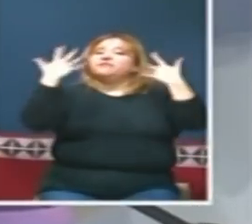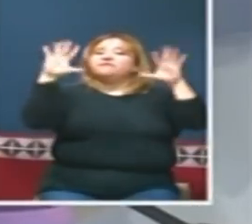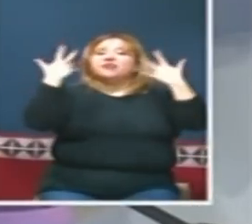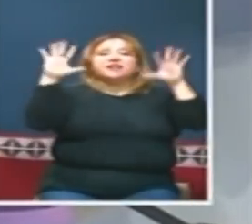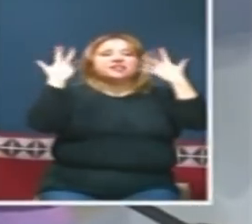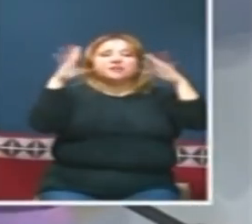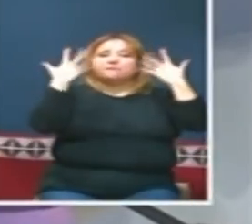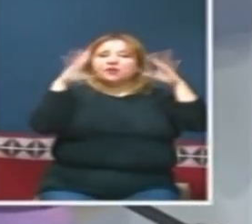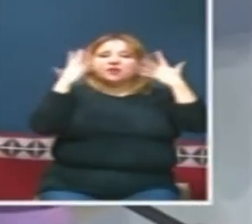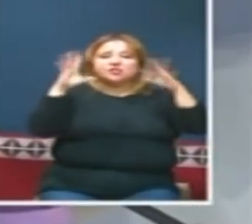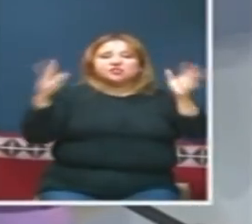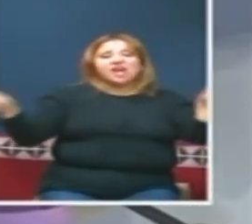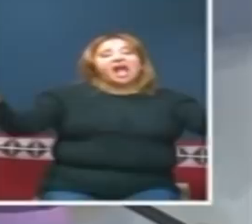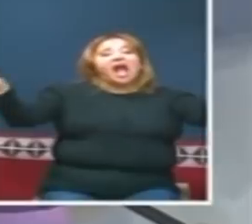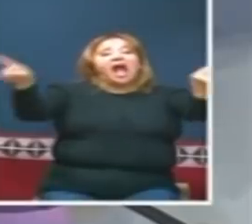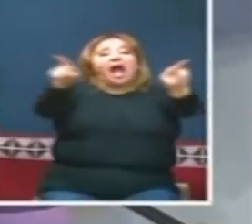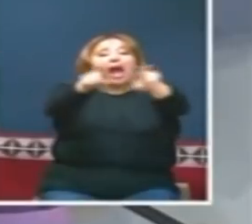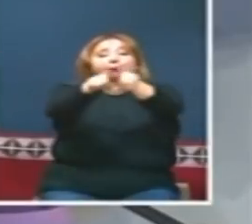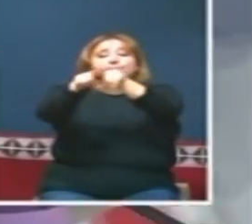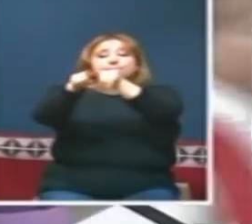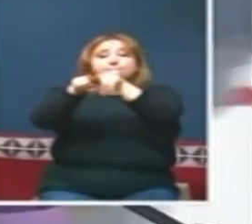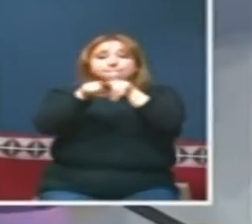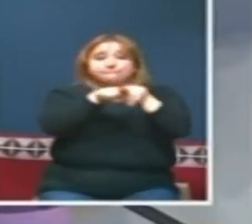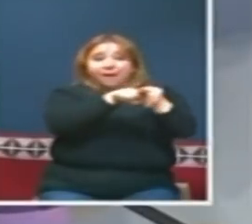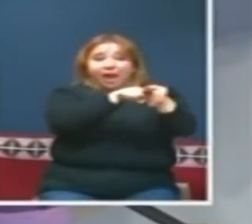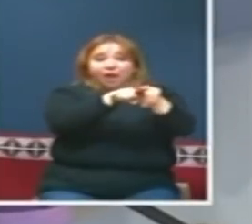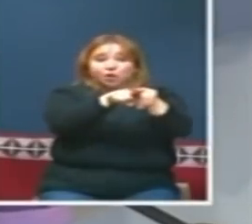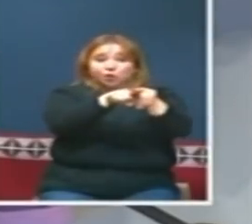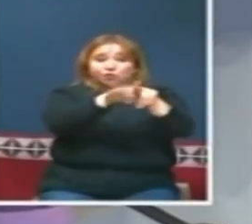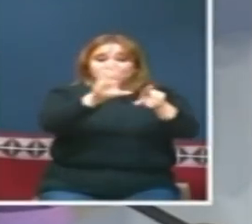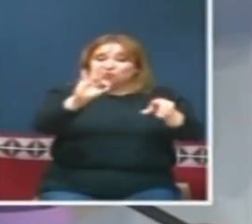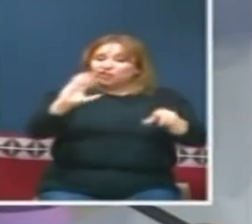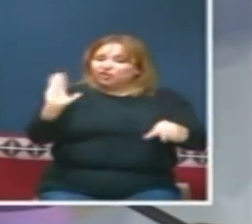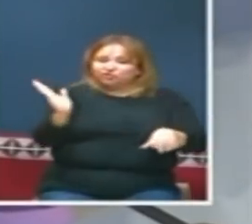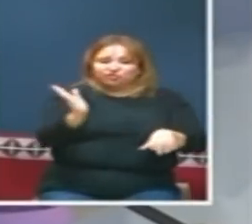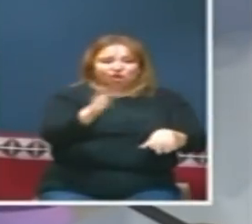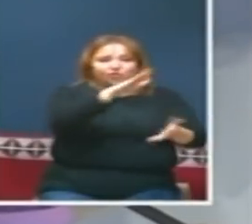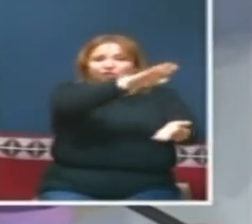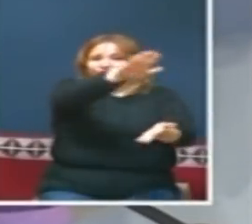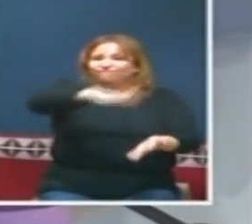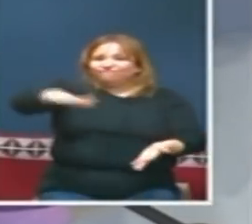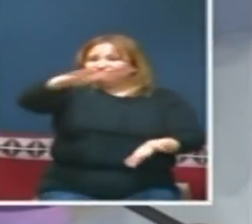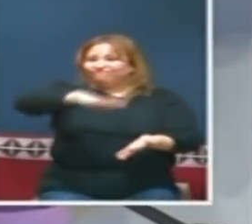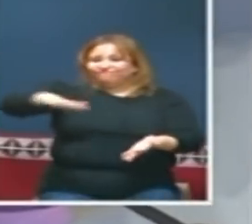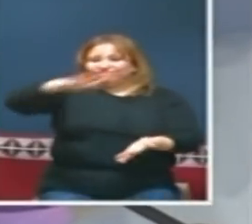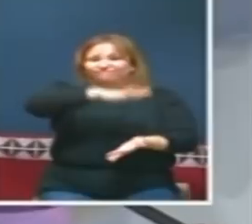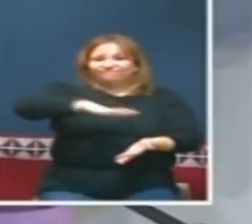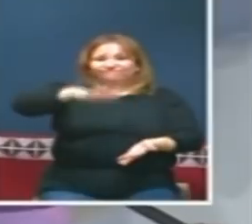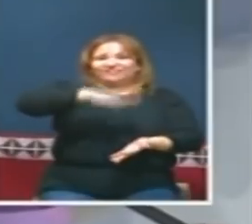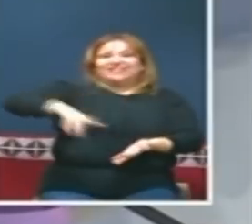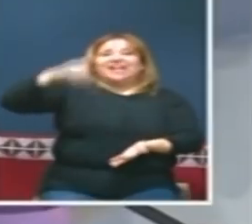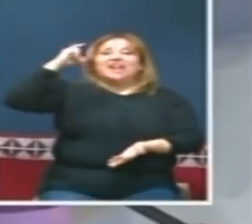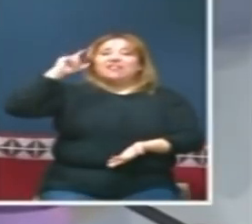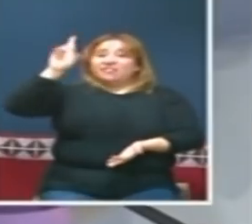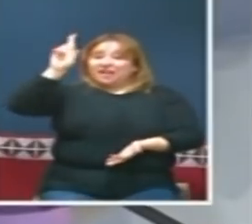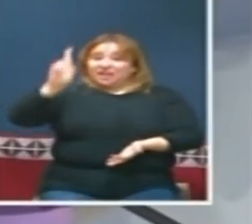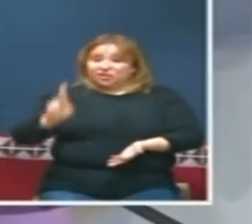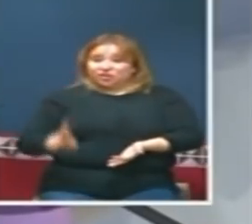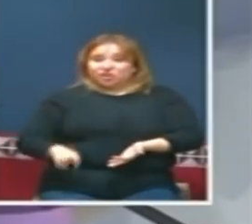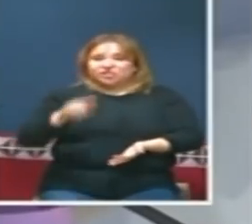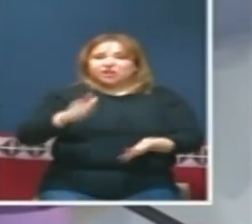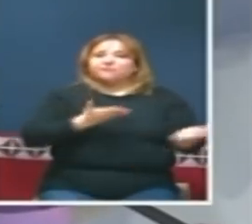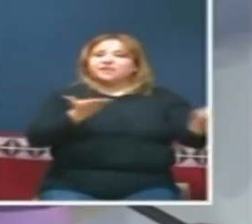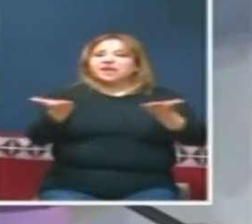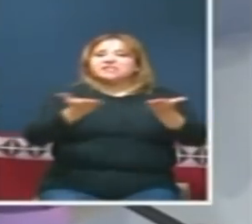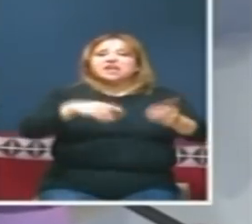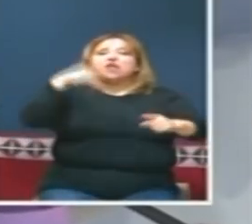ellos, a nuestros hermanos de aquí, desde La Rioja y de todas las localidades de la provincia que están también sirviendo para que toda